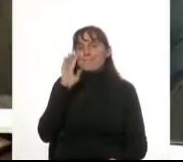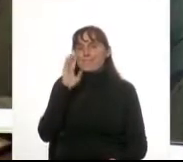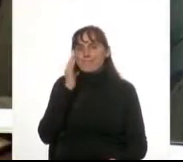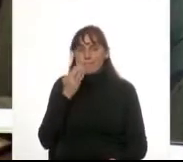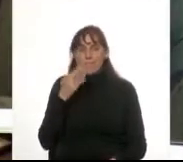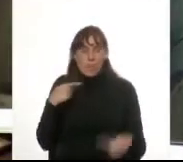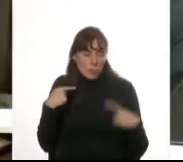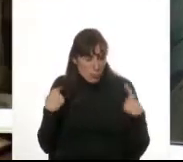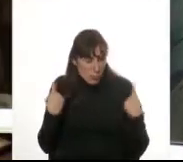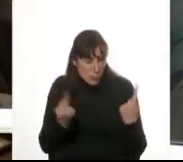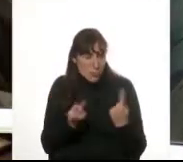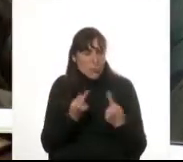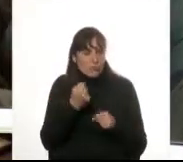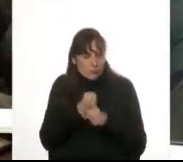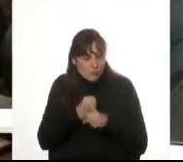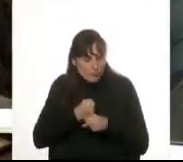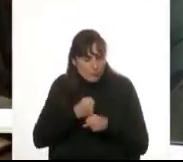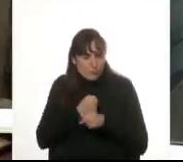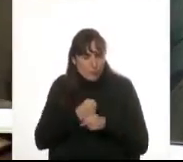Pusimos nuestra parte